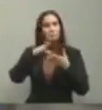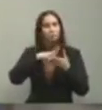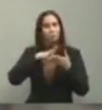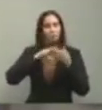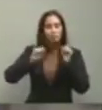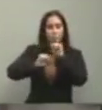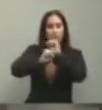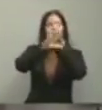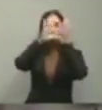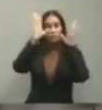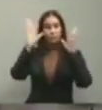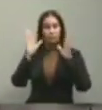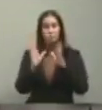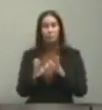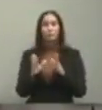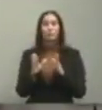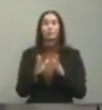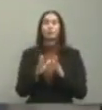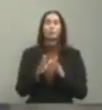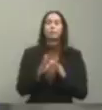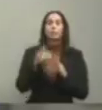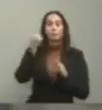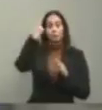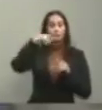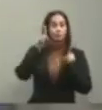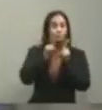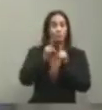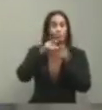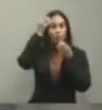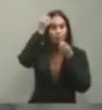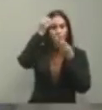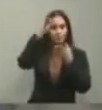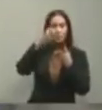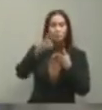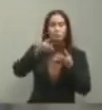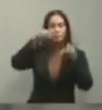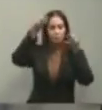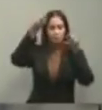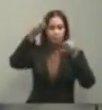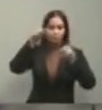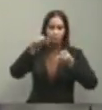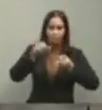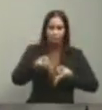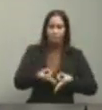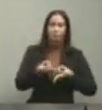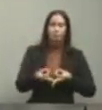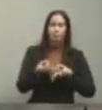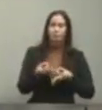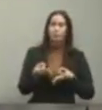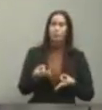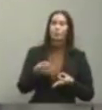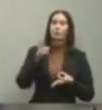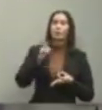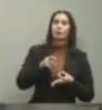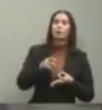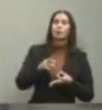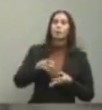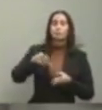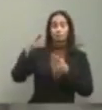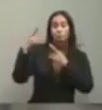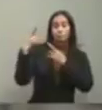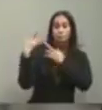información oportuna pero también información confiable debemos de tener lo que se llama